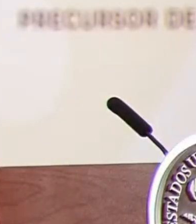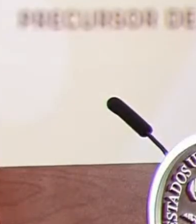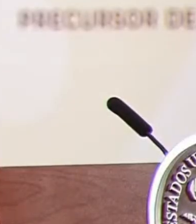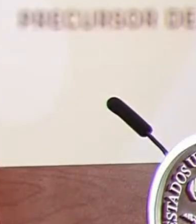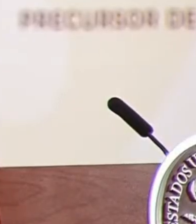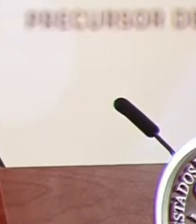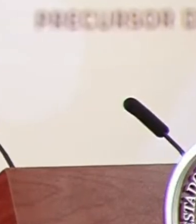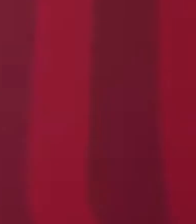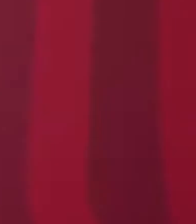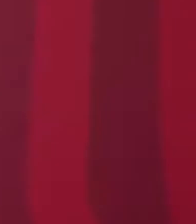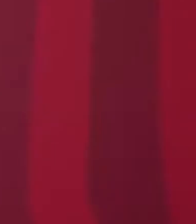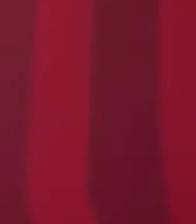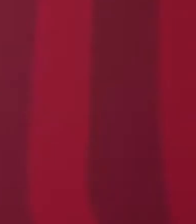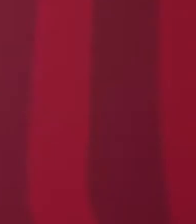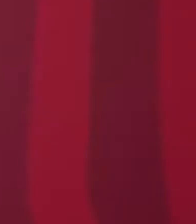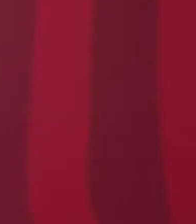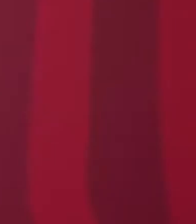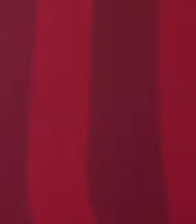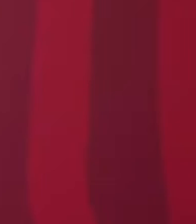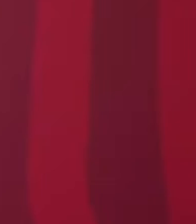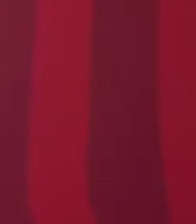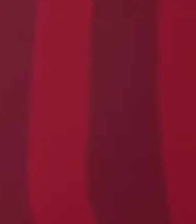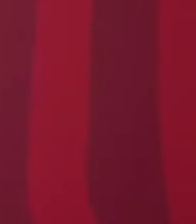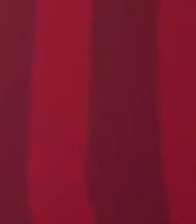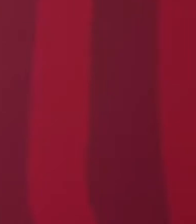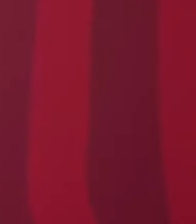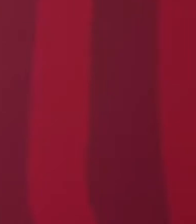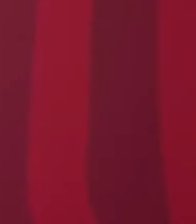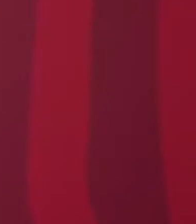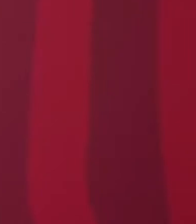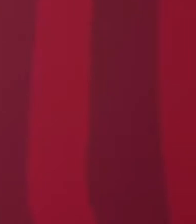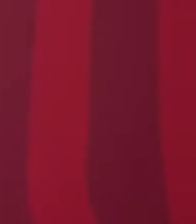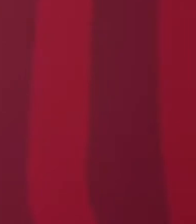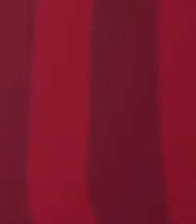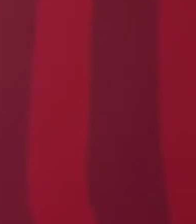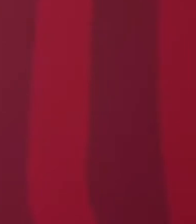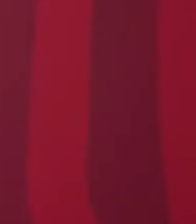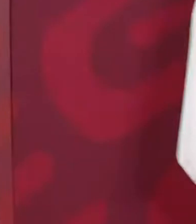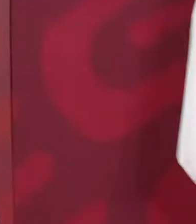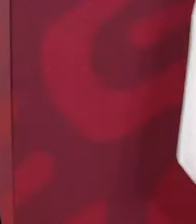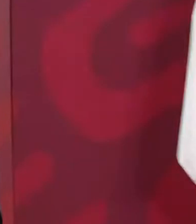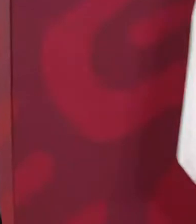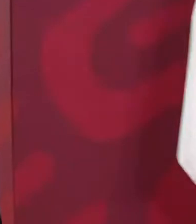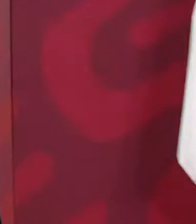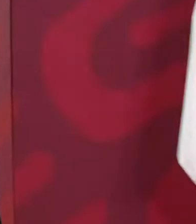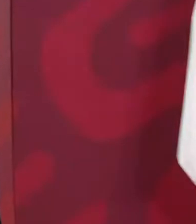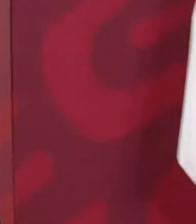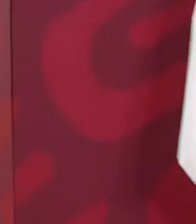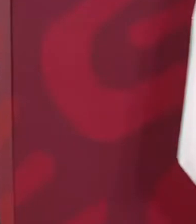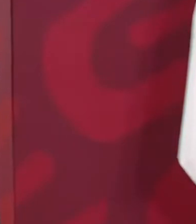En el caso de las UMAS ya hay una resolución de la Suprema Corte.